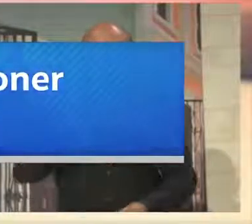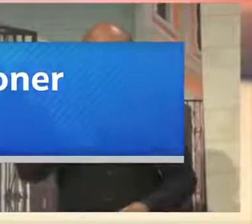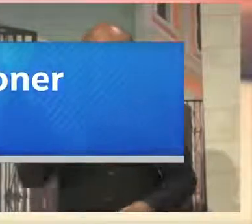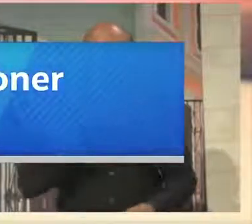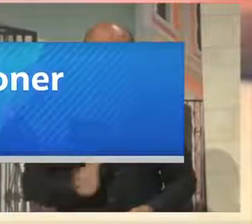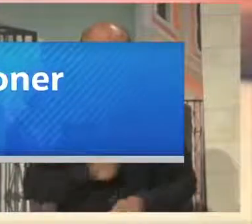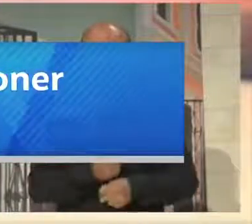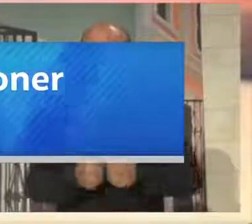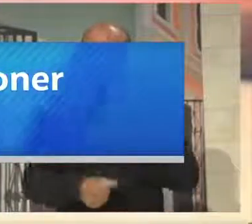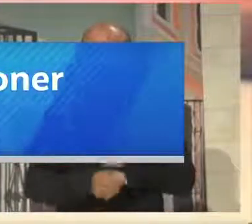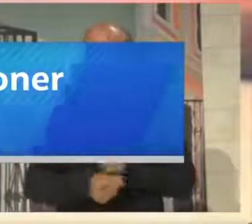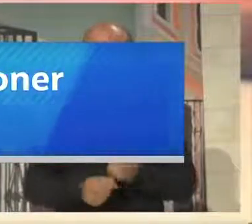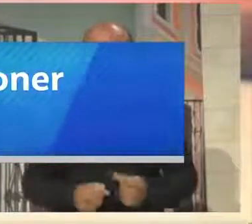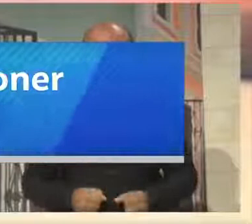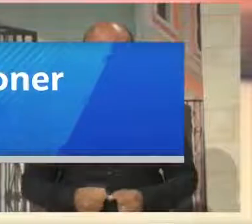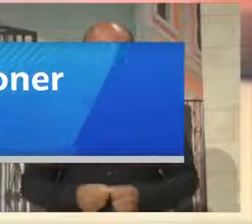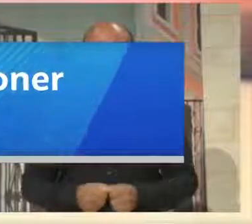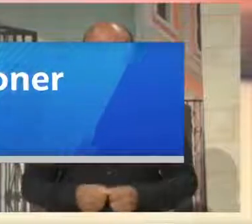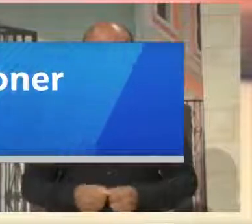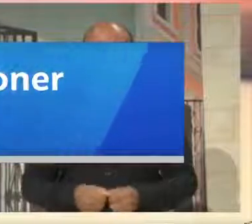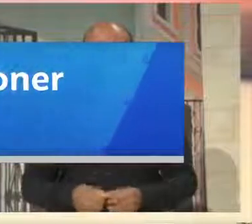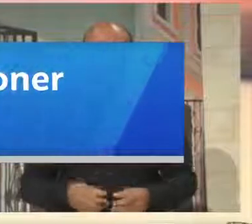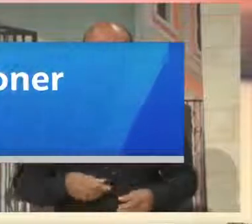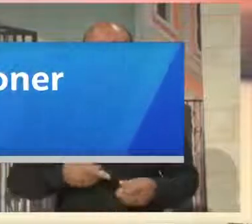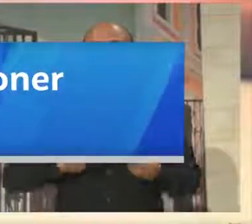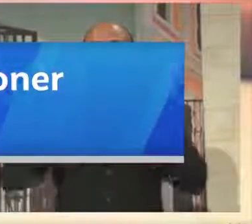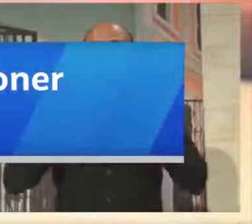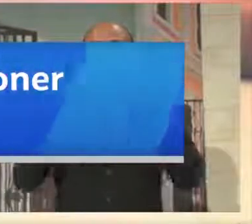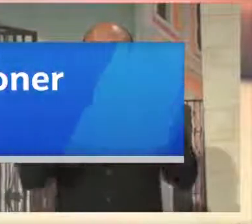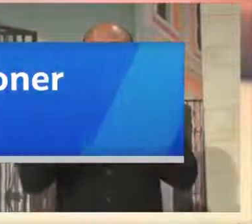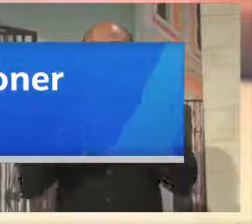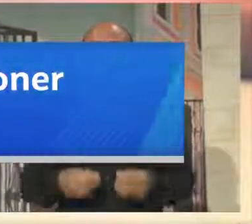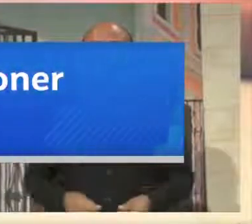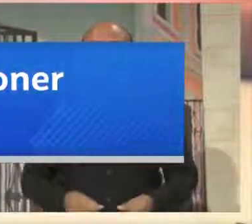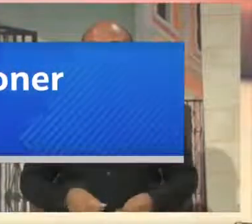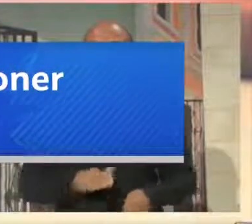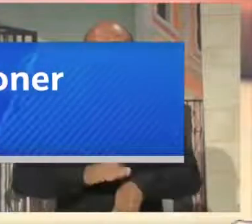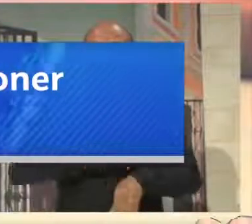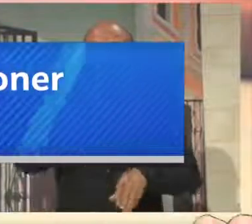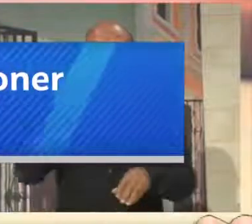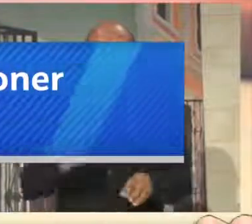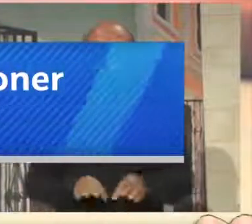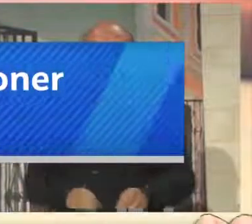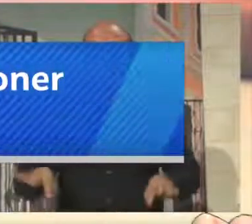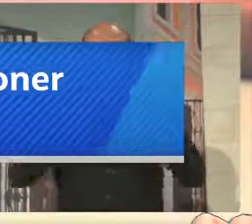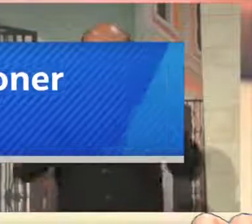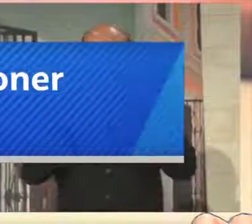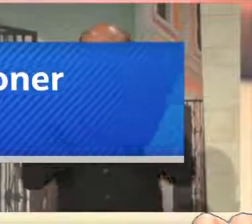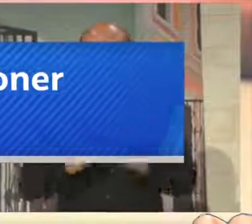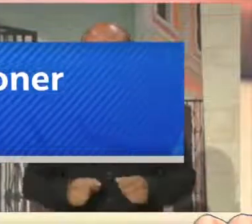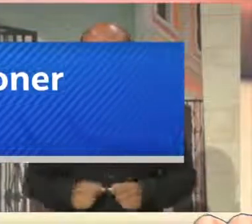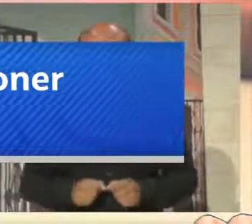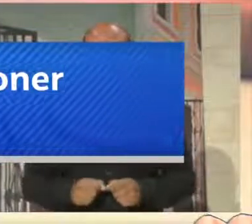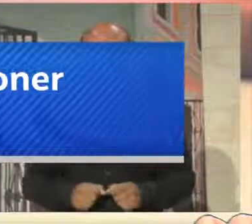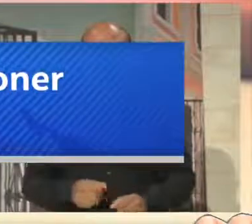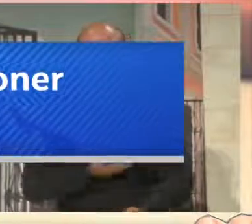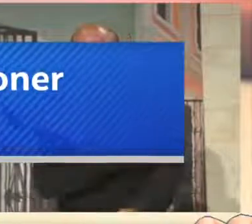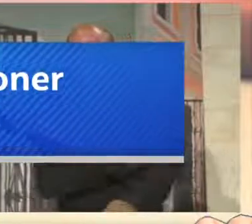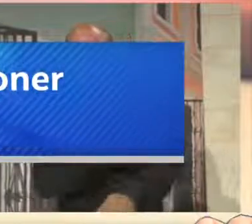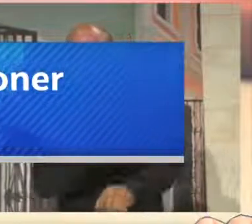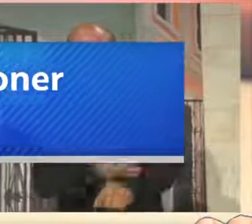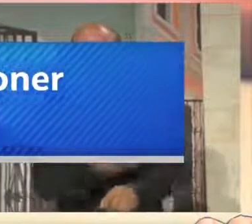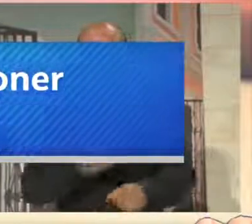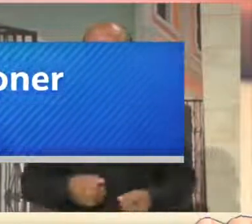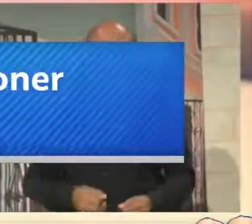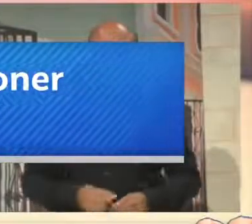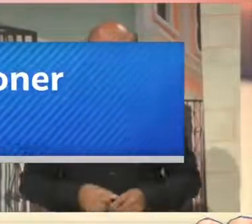DIF estamos dándole mayor importancia, estamos destacando un poco más la labor que se está haciendo en la familia, que al final de cuentas